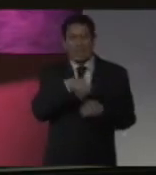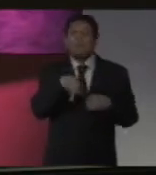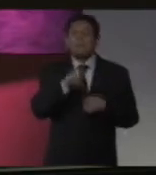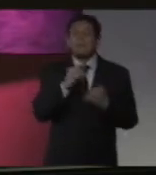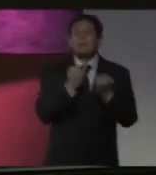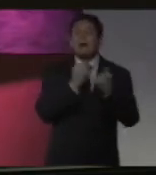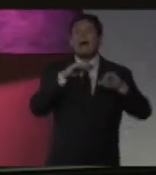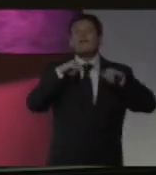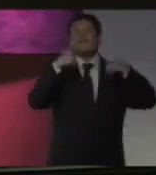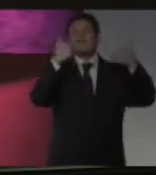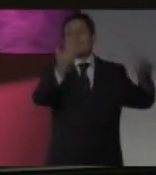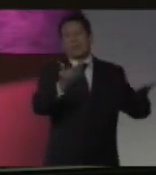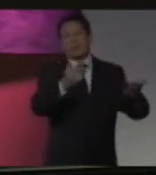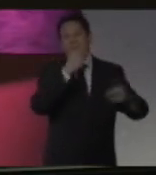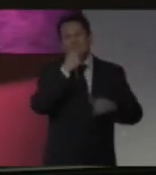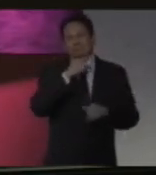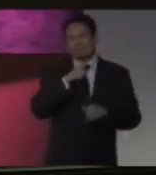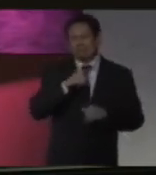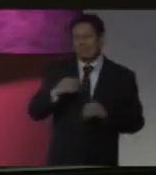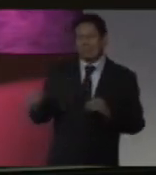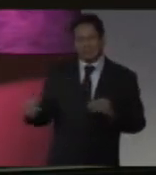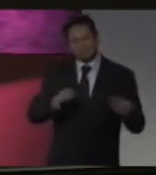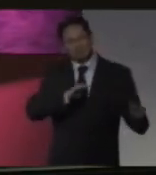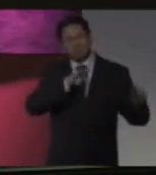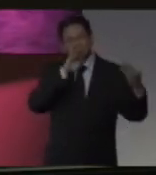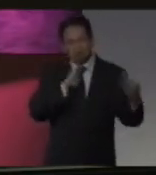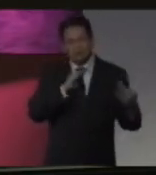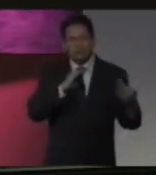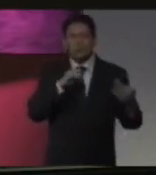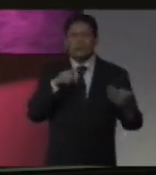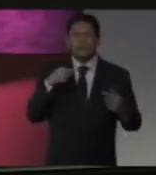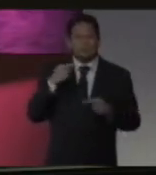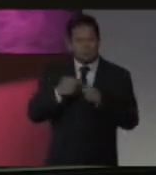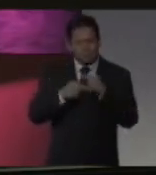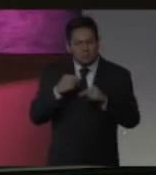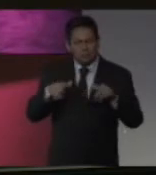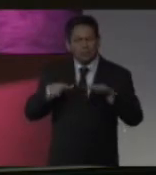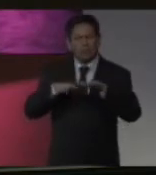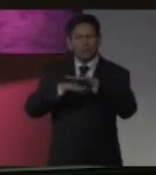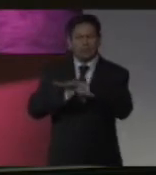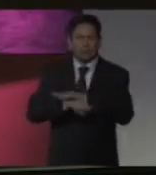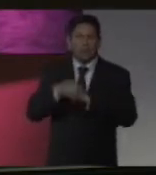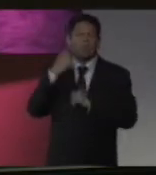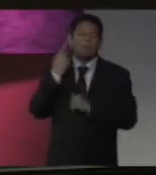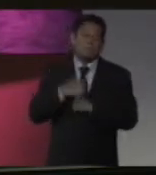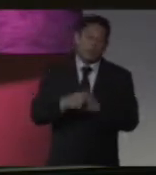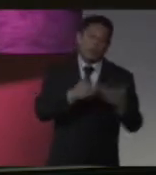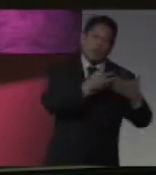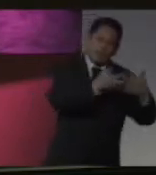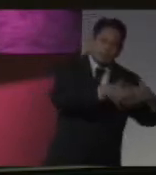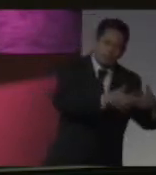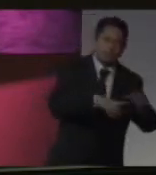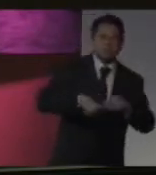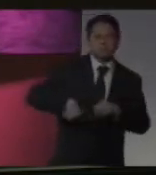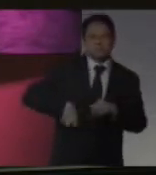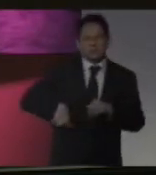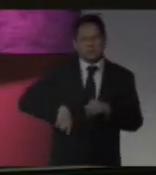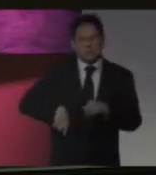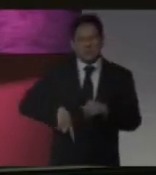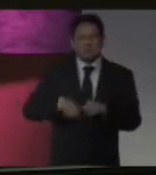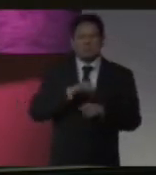externos a las comunidades. Y de forma paralela están luchando para transformar las relaciones Estado-empresas con o contra pueblos